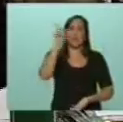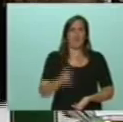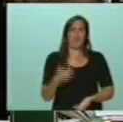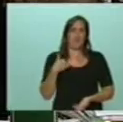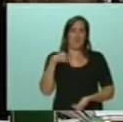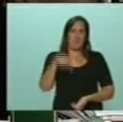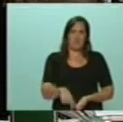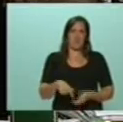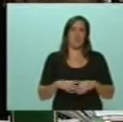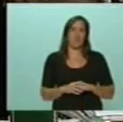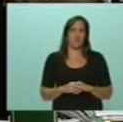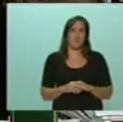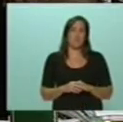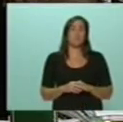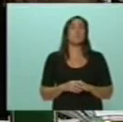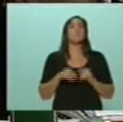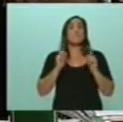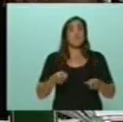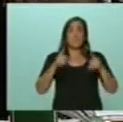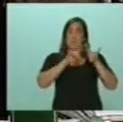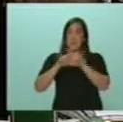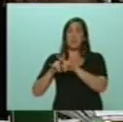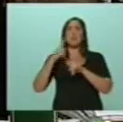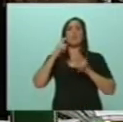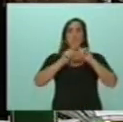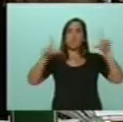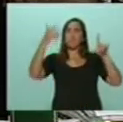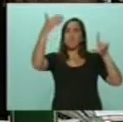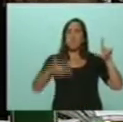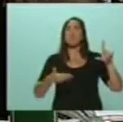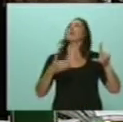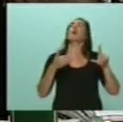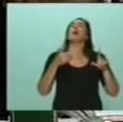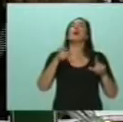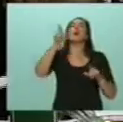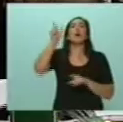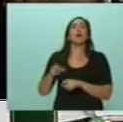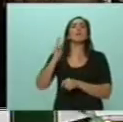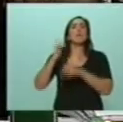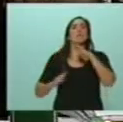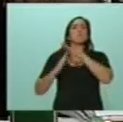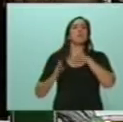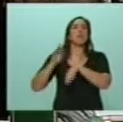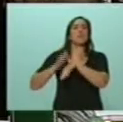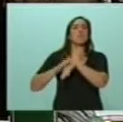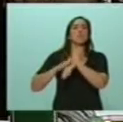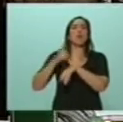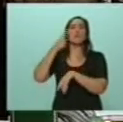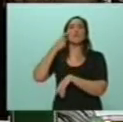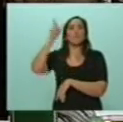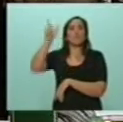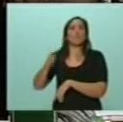República Argentina. También podrán encontrar al control por titular de derecho, podrán encontrar el control por